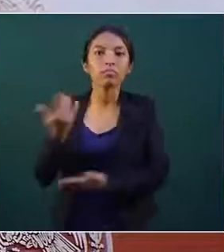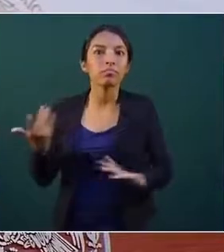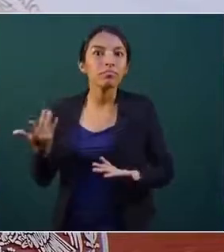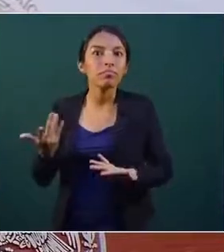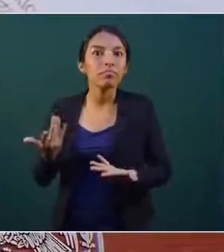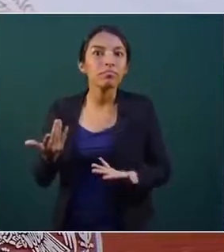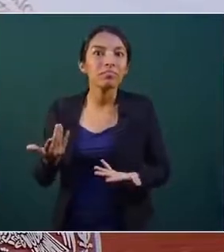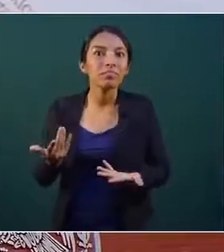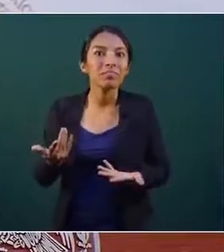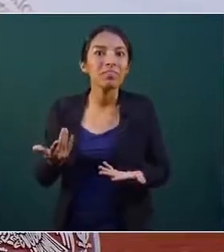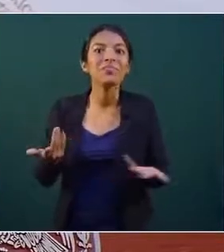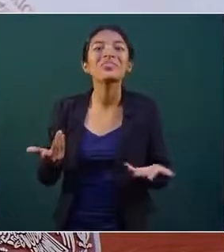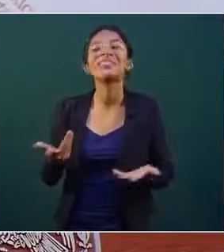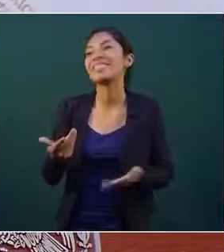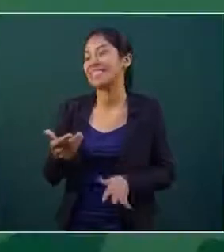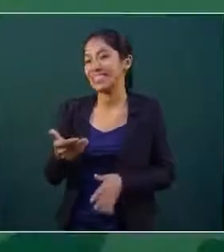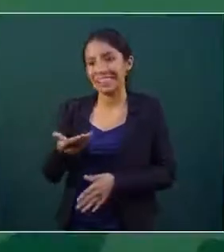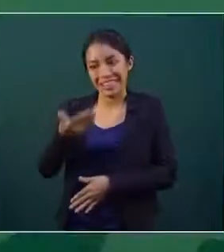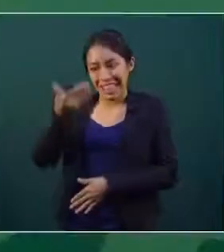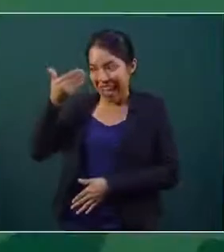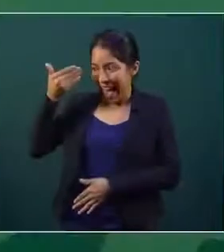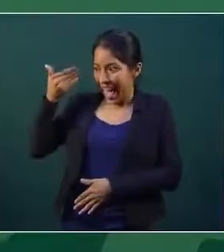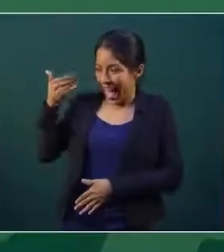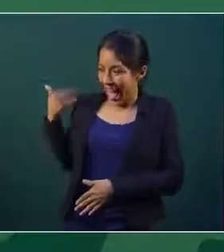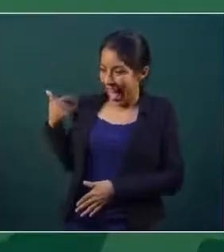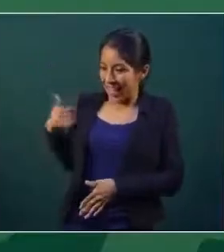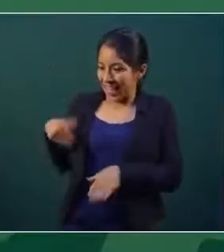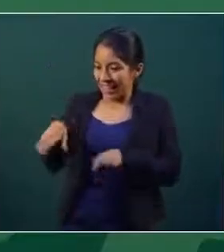¿Cómo dejaron la Secretaría de Comunicaciones y Transportes?